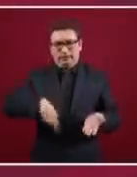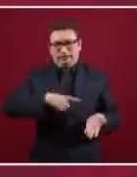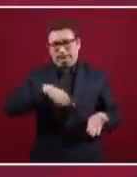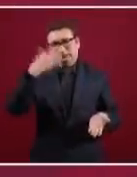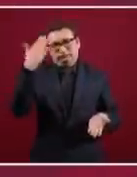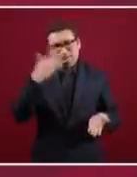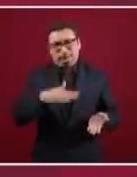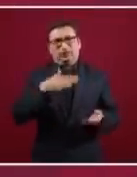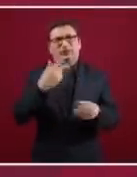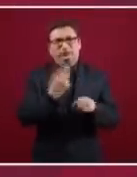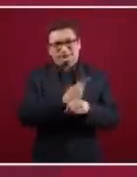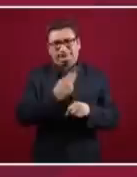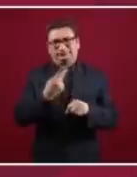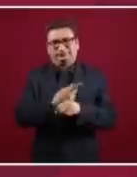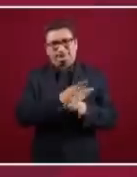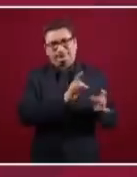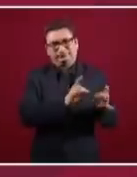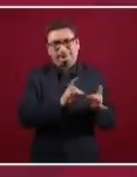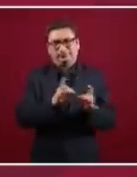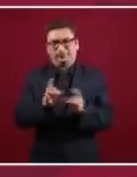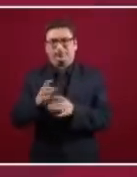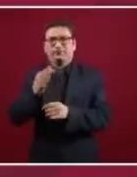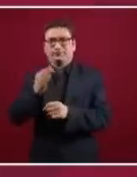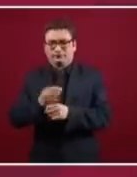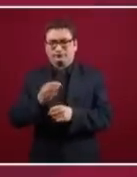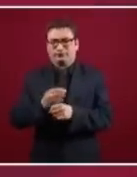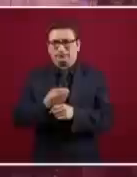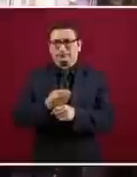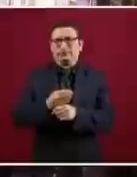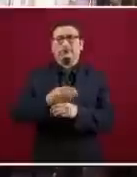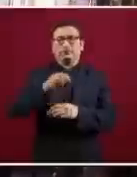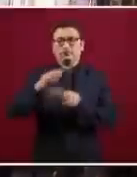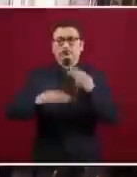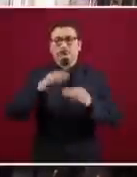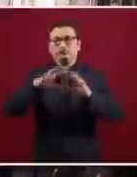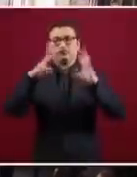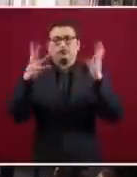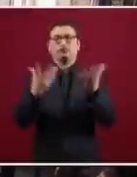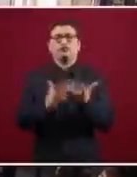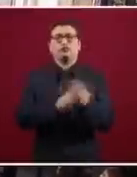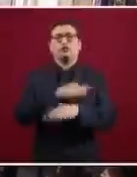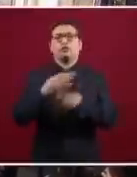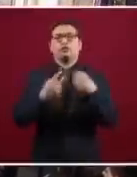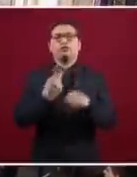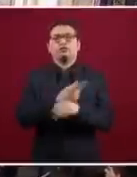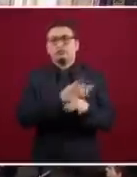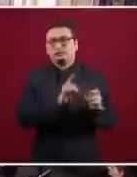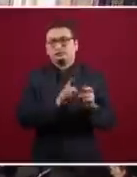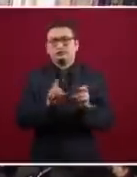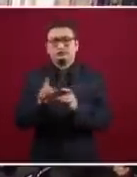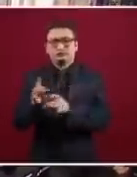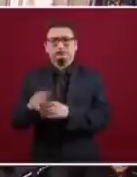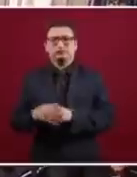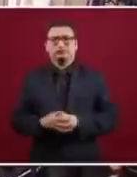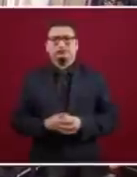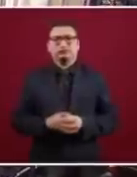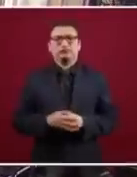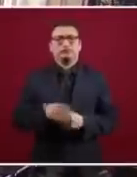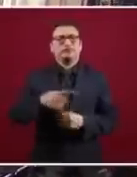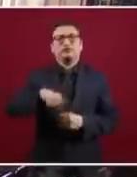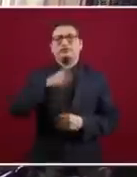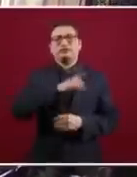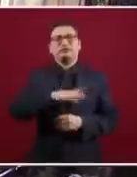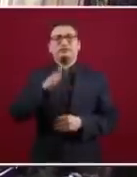sucedió lo que está sucediendo en todo el mundo eso resultó un rotundo